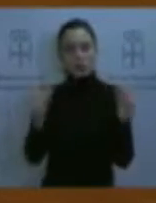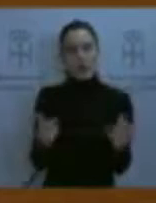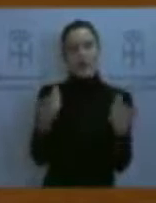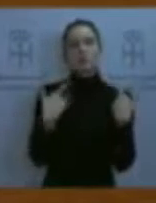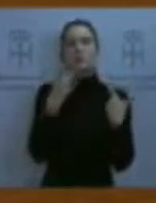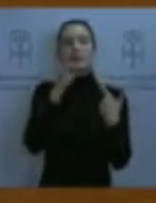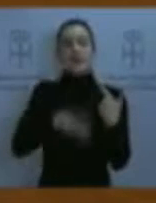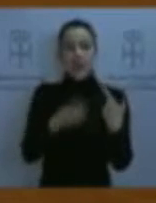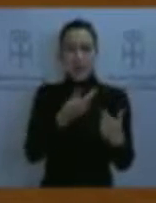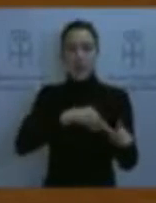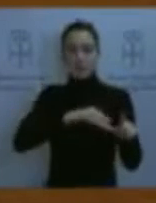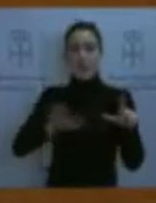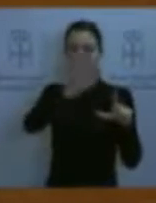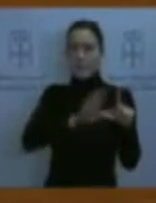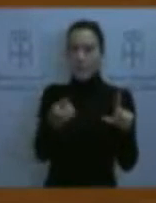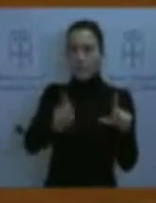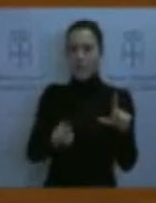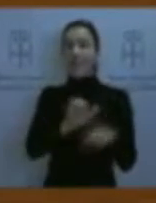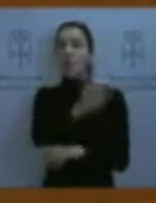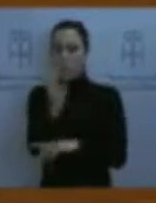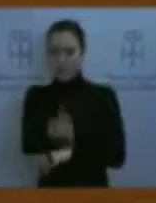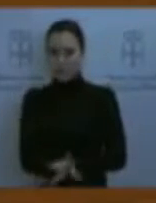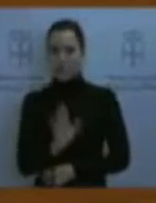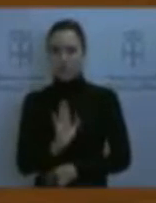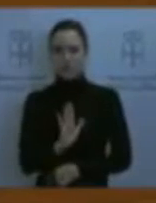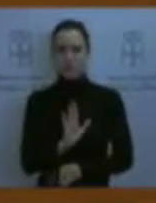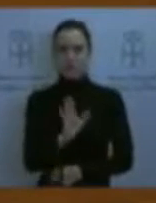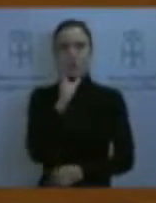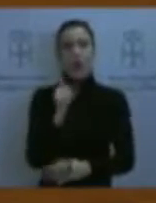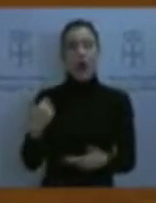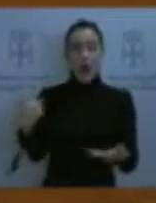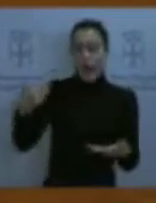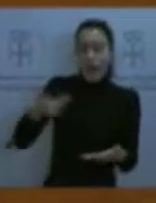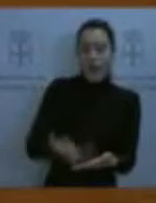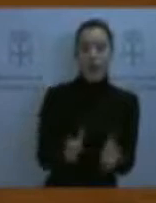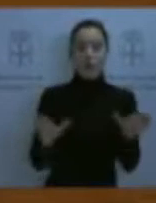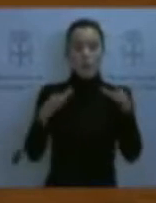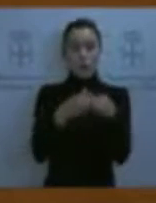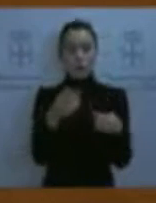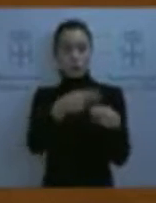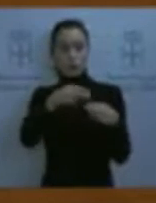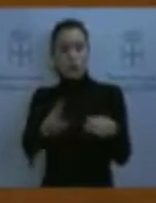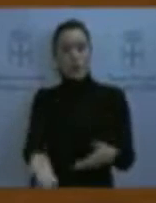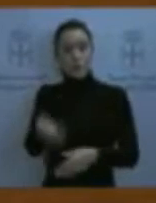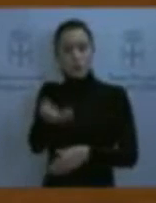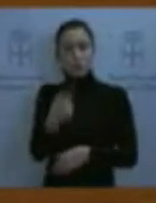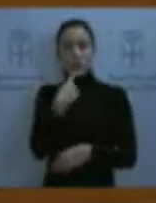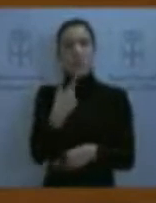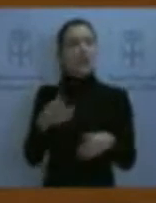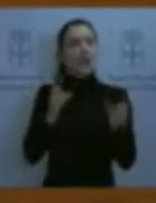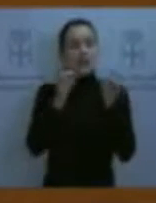que hasta ahora los grandes partidos vienen defendiendo por igual y que vemos cómo vienen